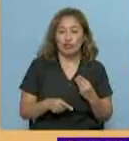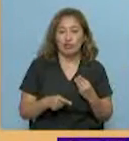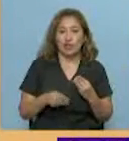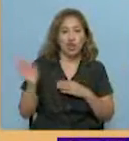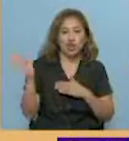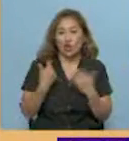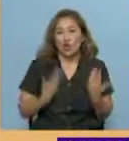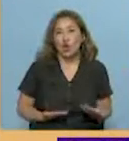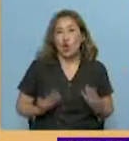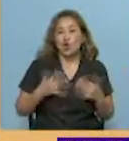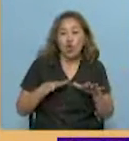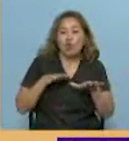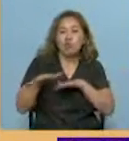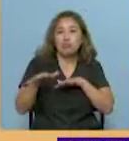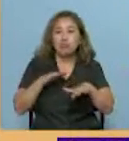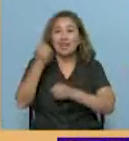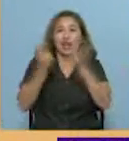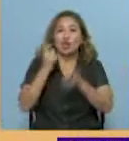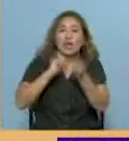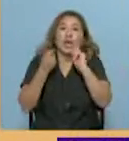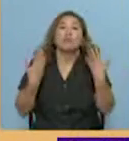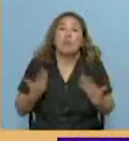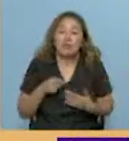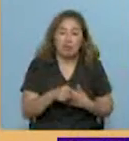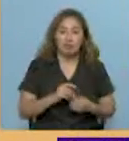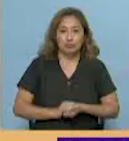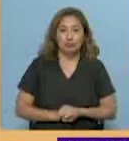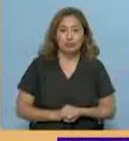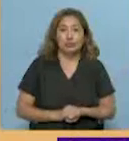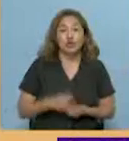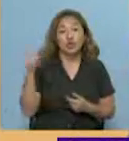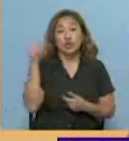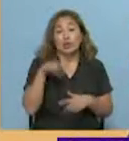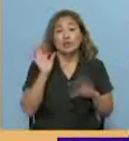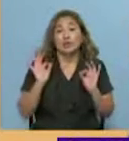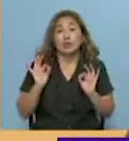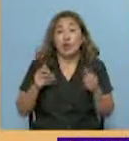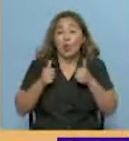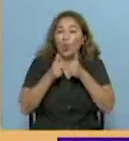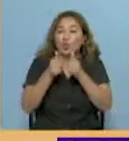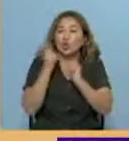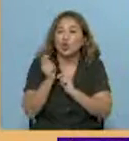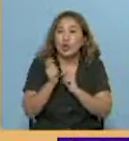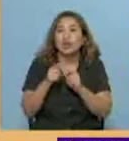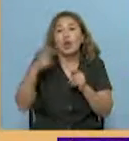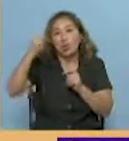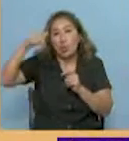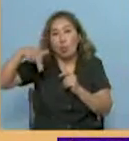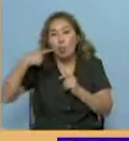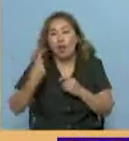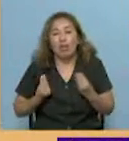el andamiaje económico financiero de la producción creo que eso debe ser acompañado también con un plan